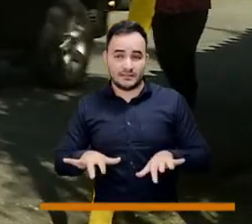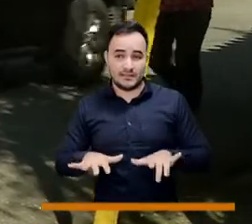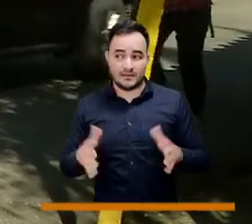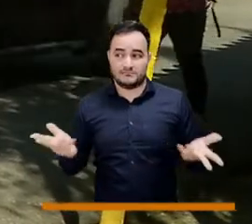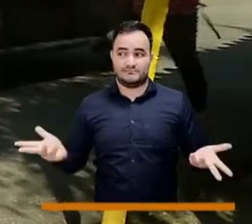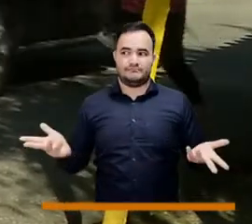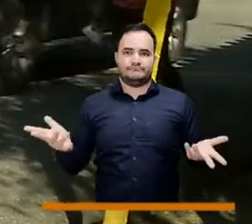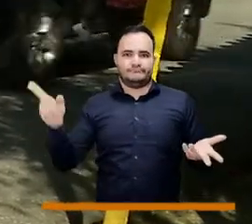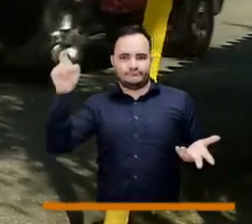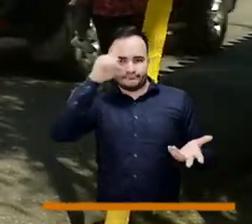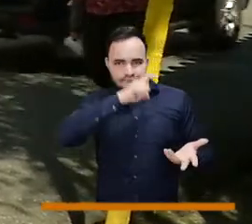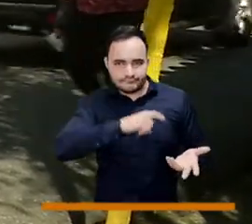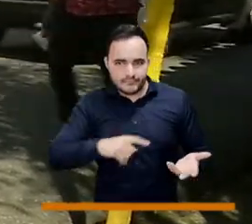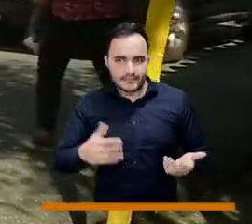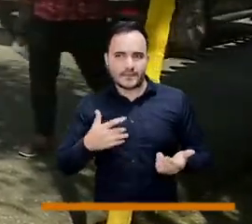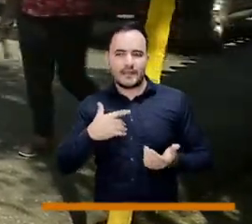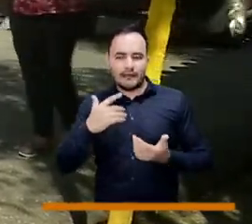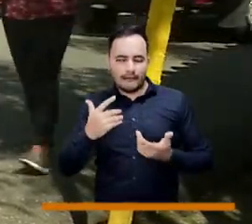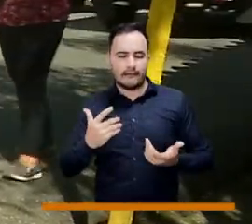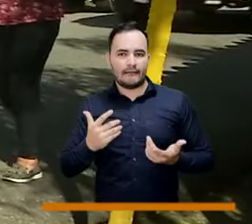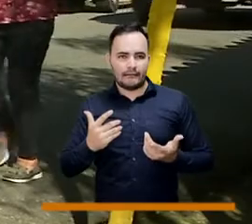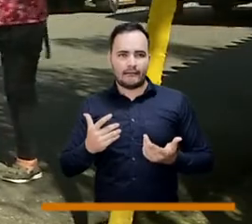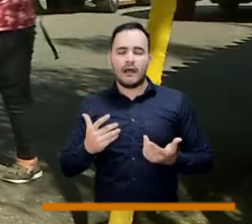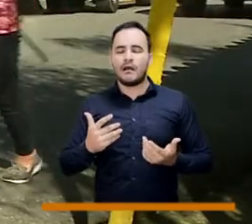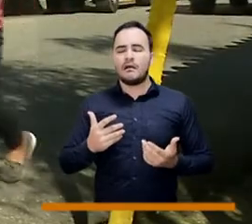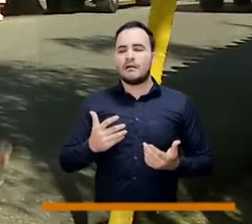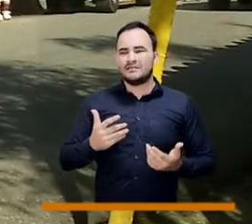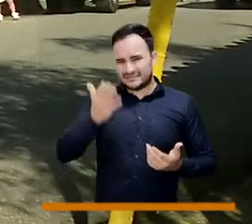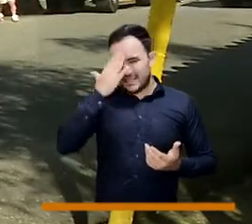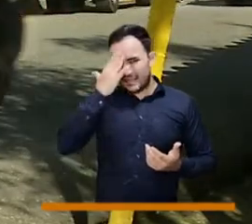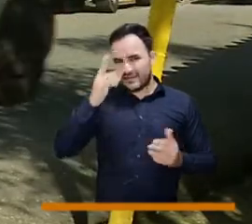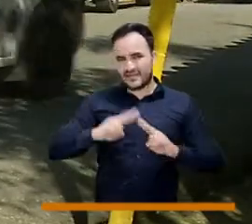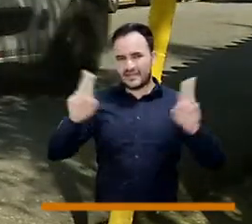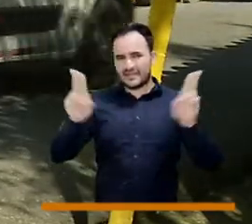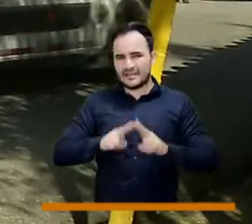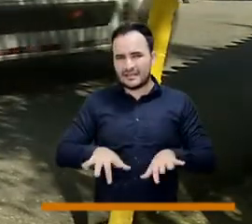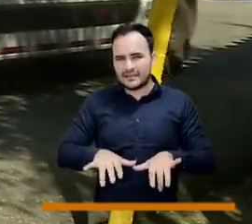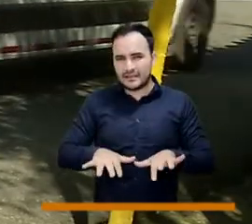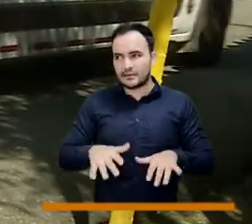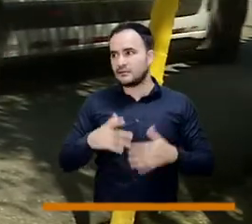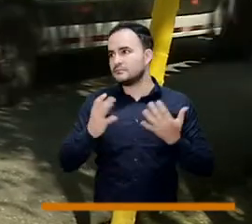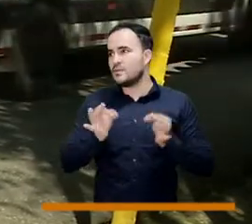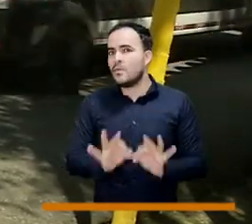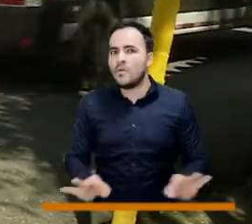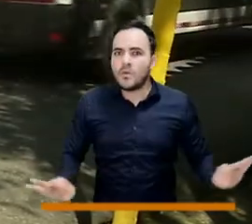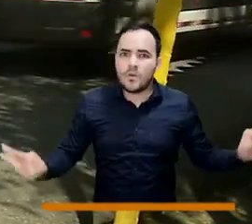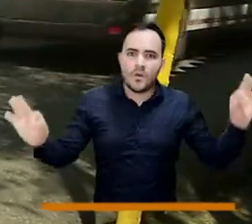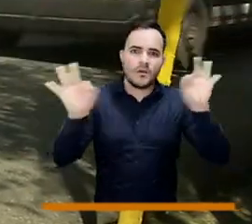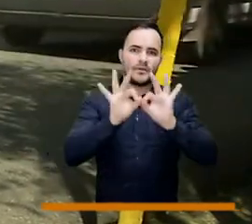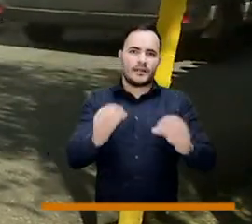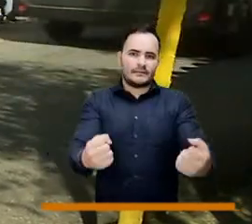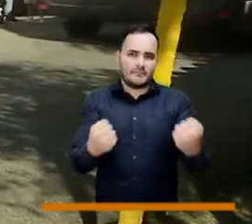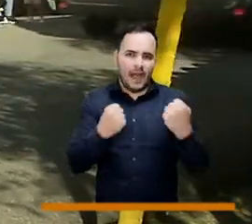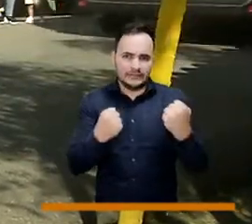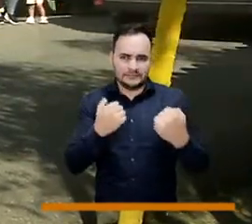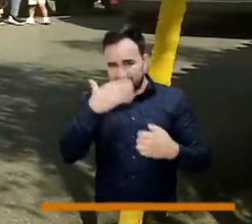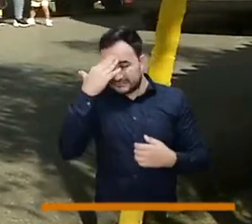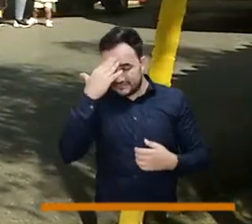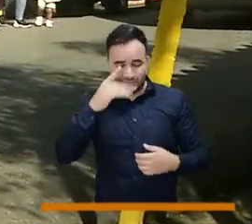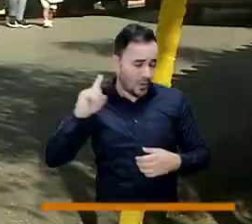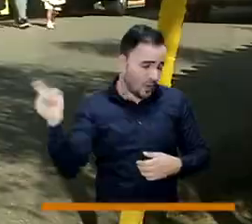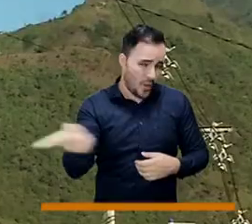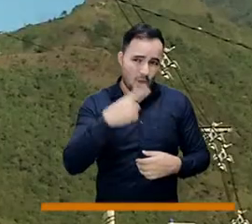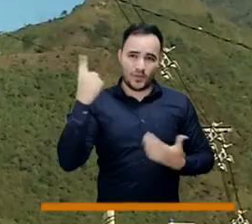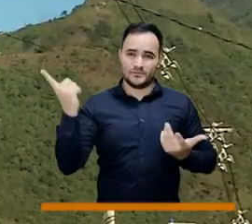no solamente es estos, porque el internet además se está volviendo un mínimo vital y en pandemia nos lo demostró, entonces